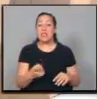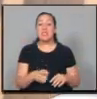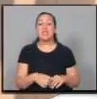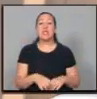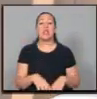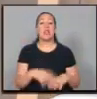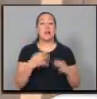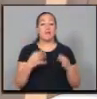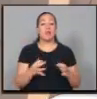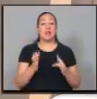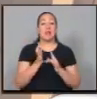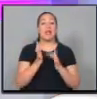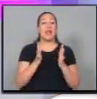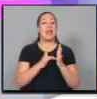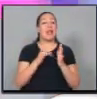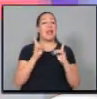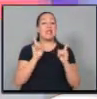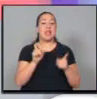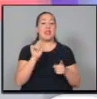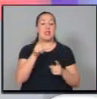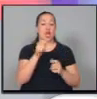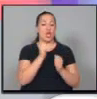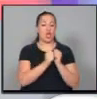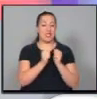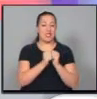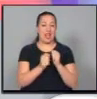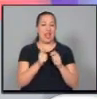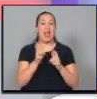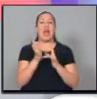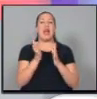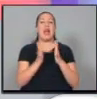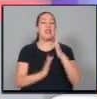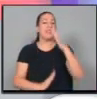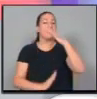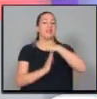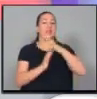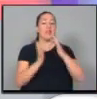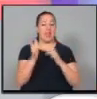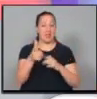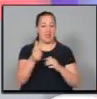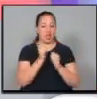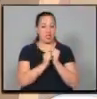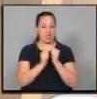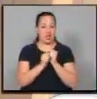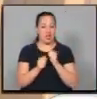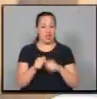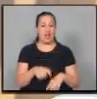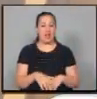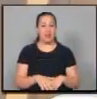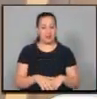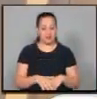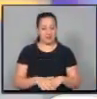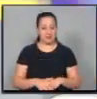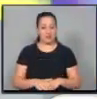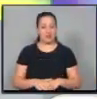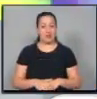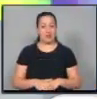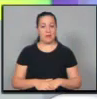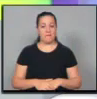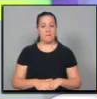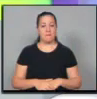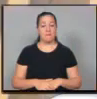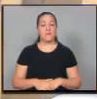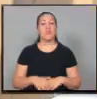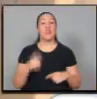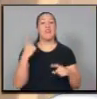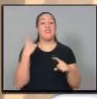ser en la Catedral de Rosario. En la Catedral Principal de Rosario. Está para hermoso ahí, lugar. Sí. Tres horitas en Catedral de Rosario. La gran fiesta,